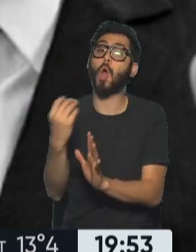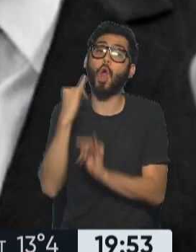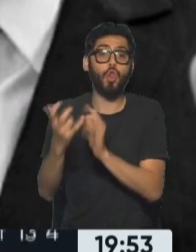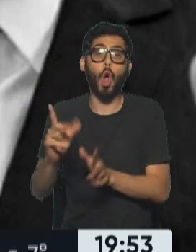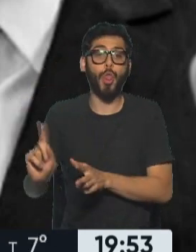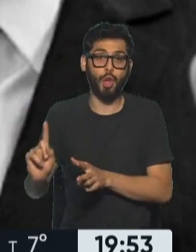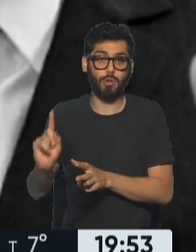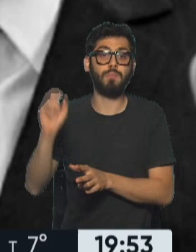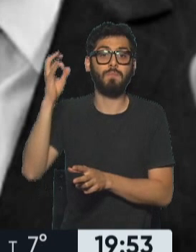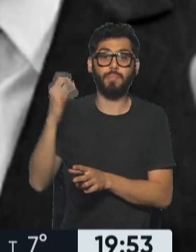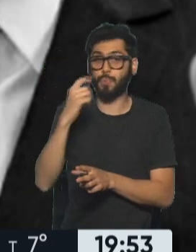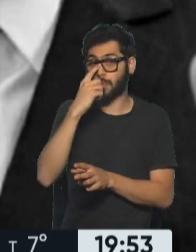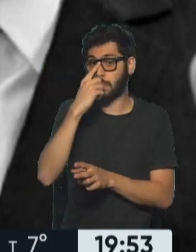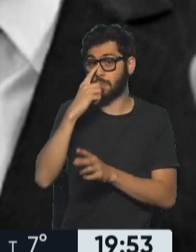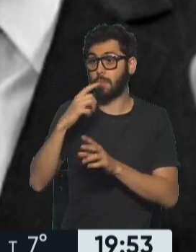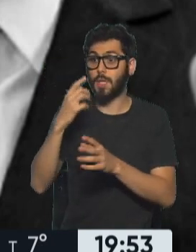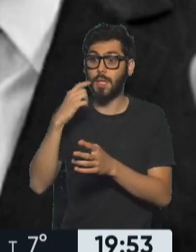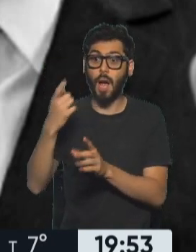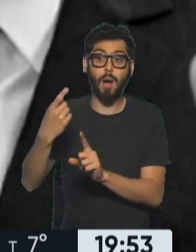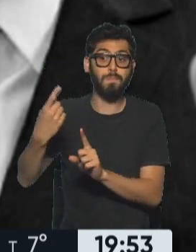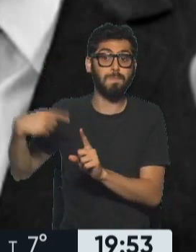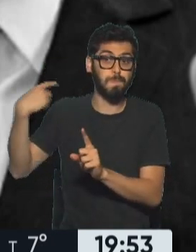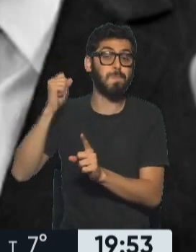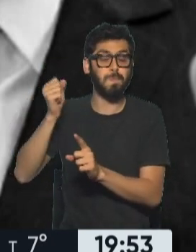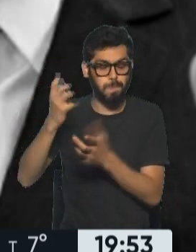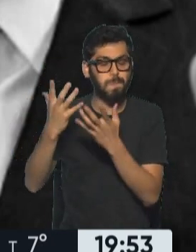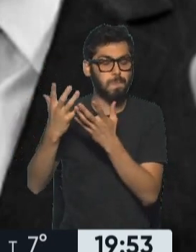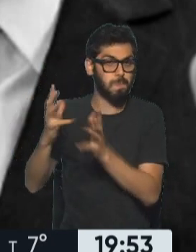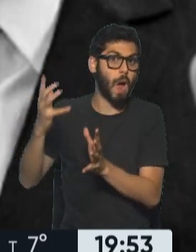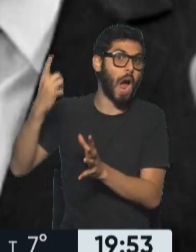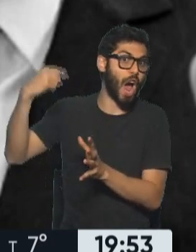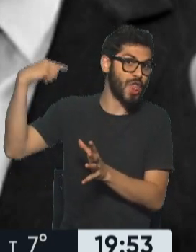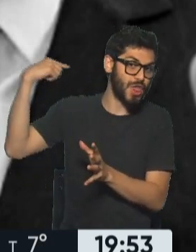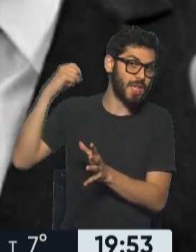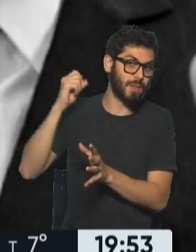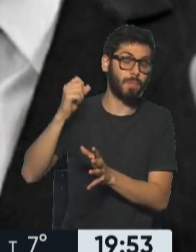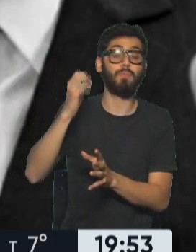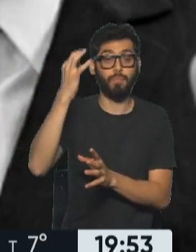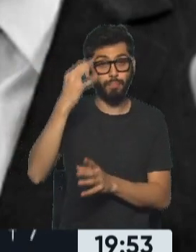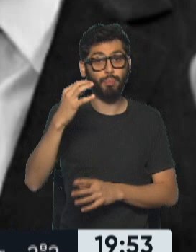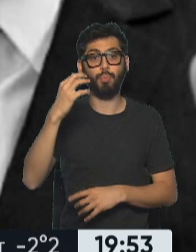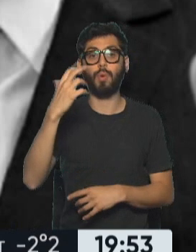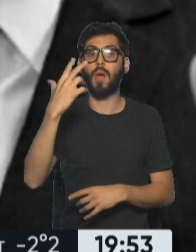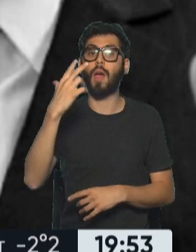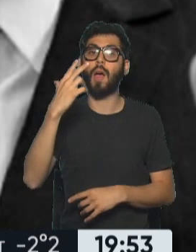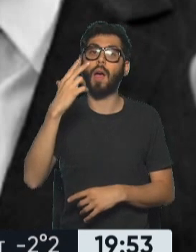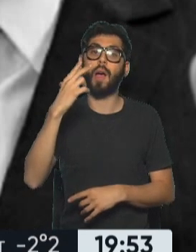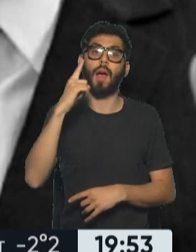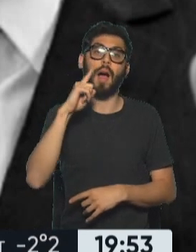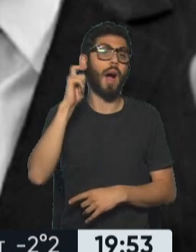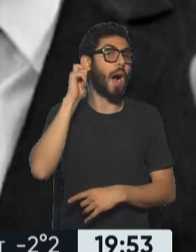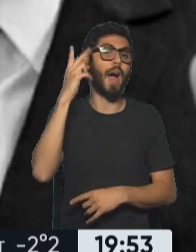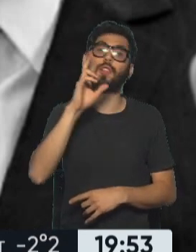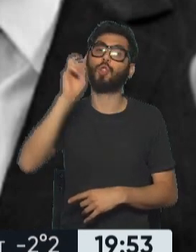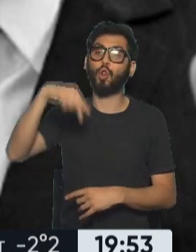que ha sucedido como en otras oportunidades. Es cierto, Hayton todavía no ha dado una explicación de por qué